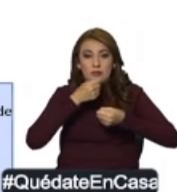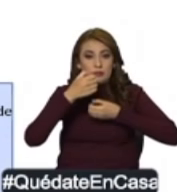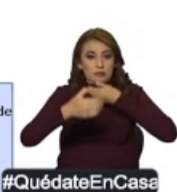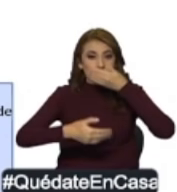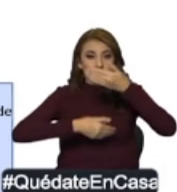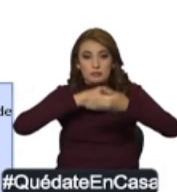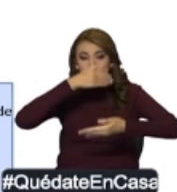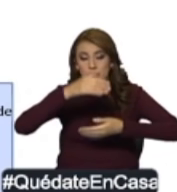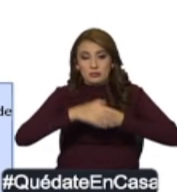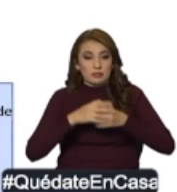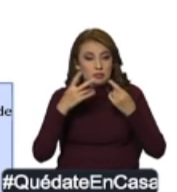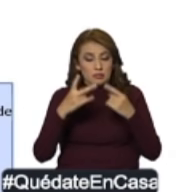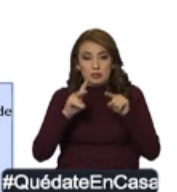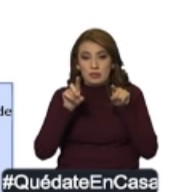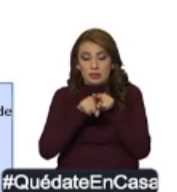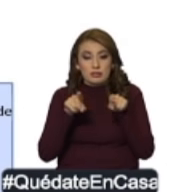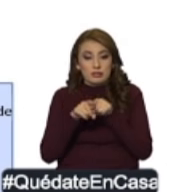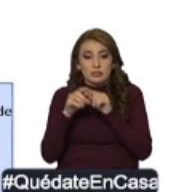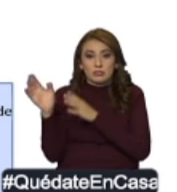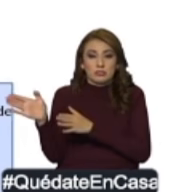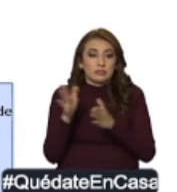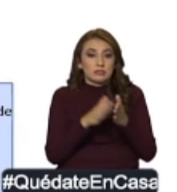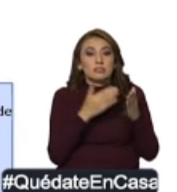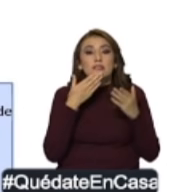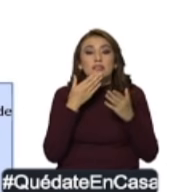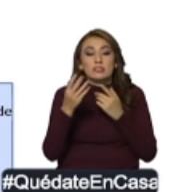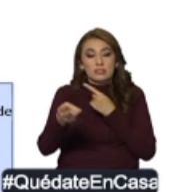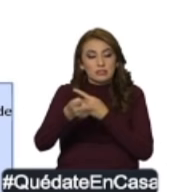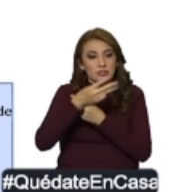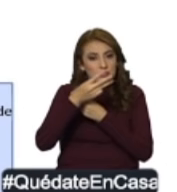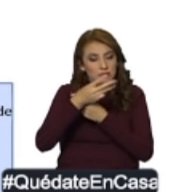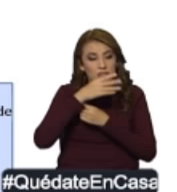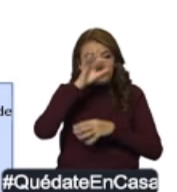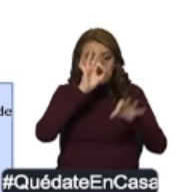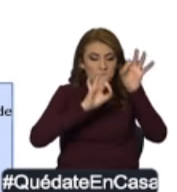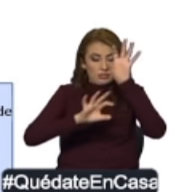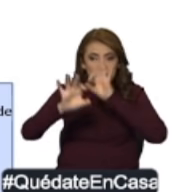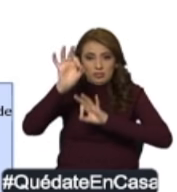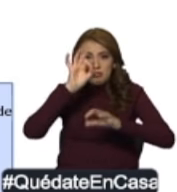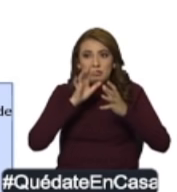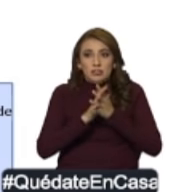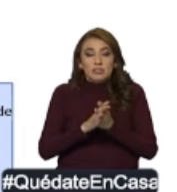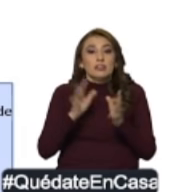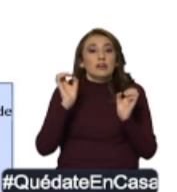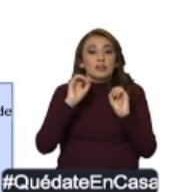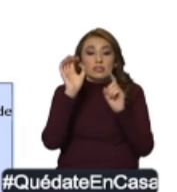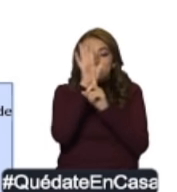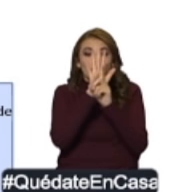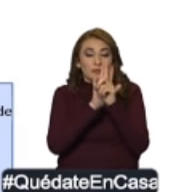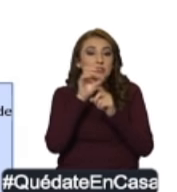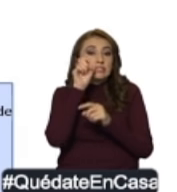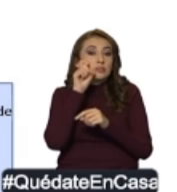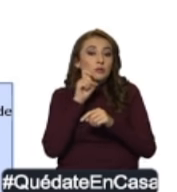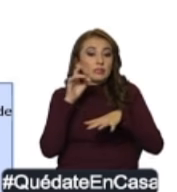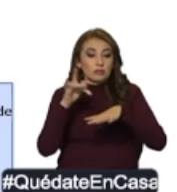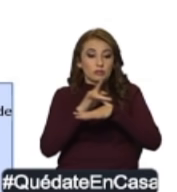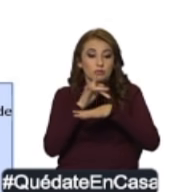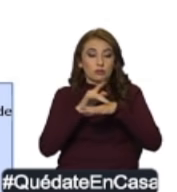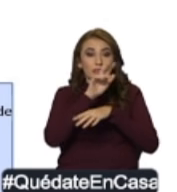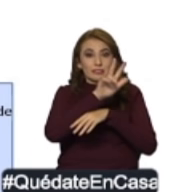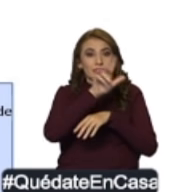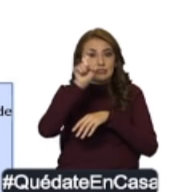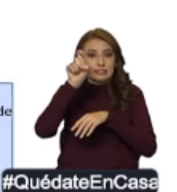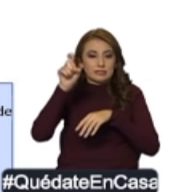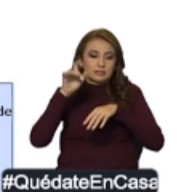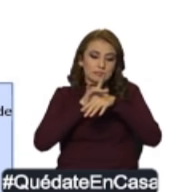también ataques por internet, ataques selectivos. Tenemos también abuso sexual y pornografía informal, tenemos